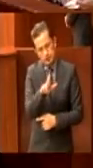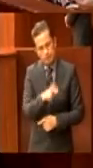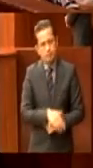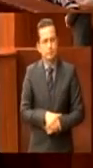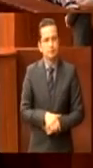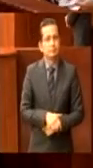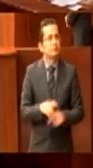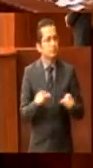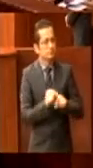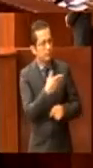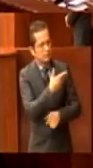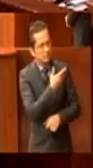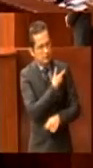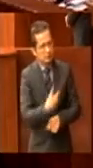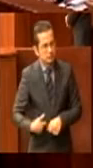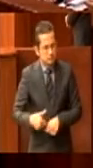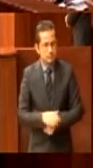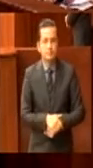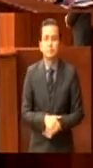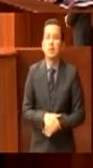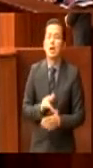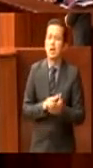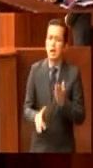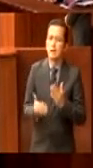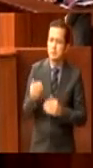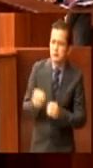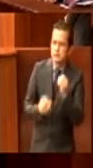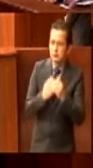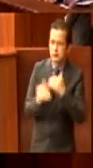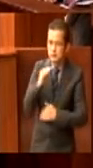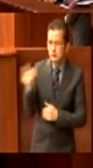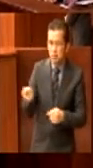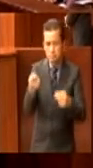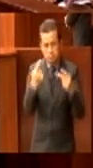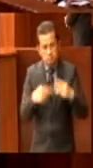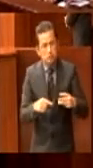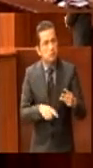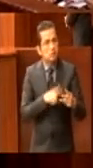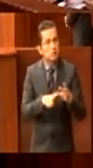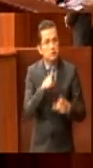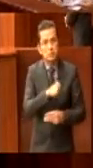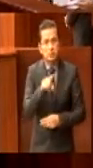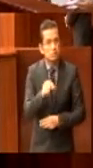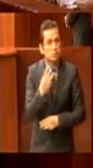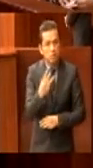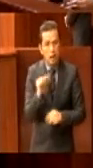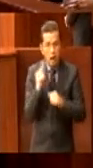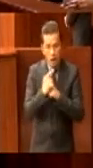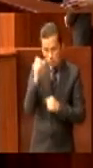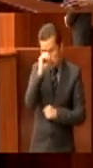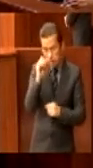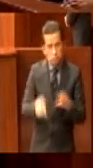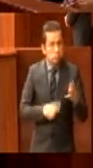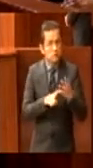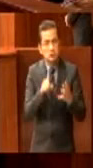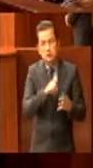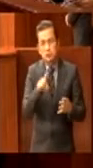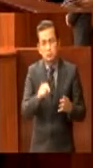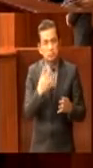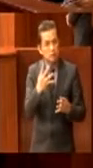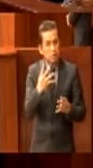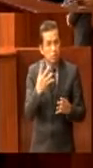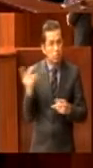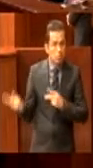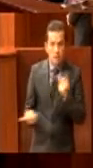cuanto magistrado muchas gracias y estrada en el asunto 173 habría algún comentario 174 les